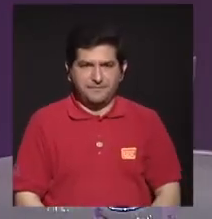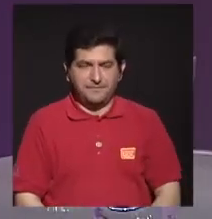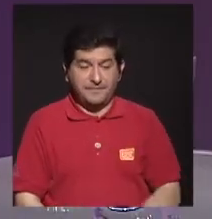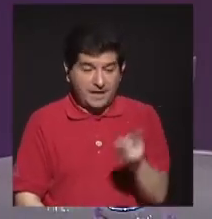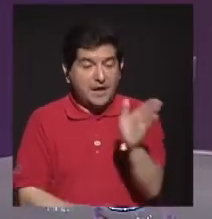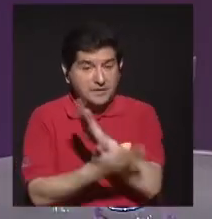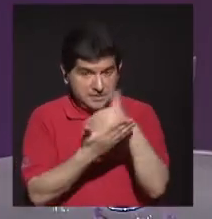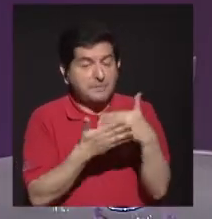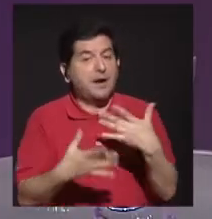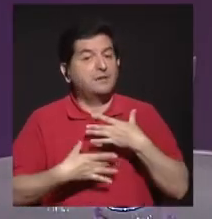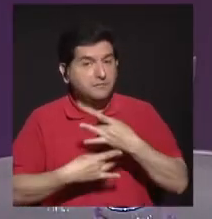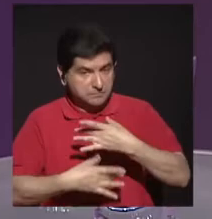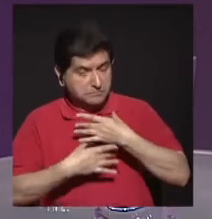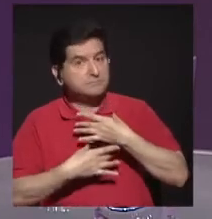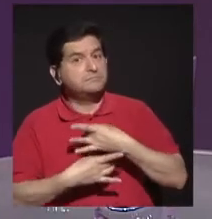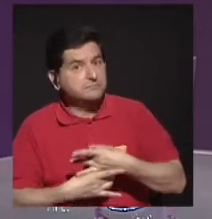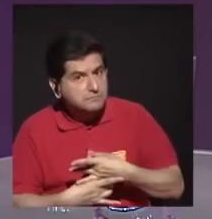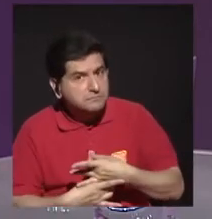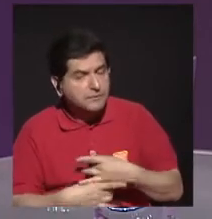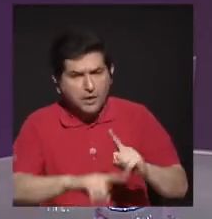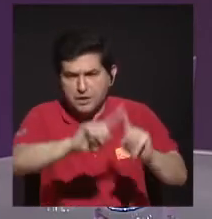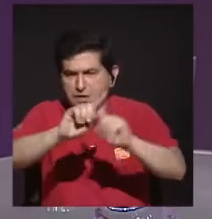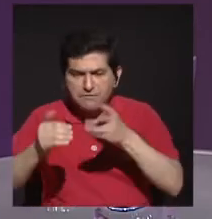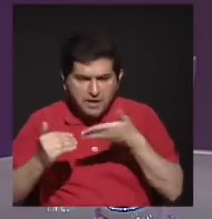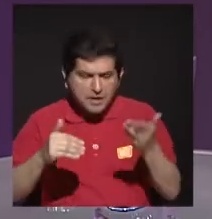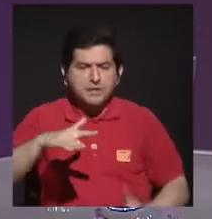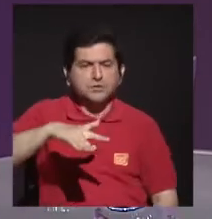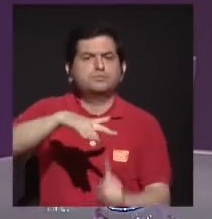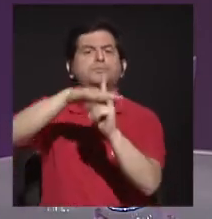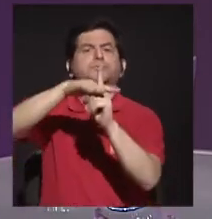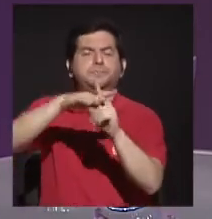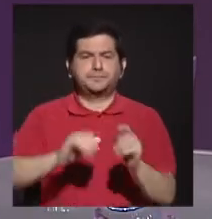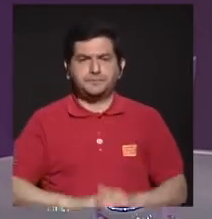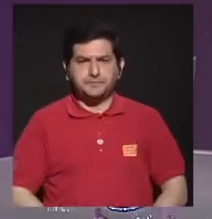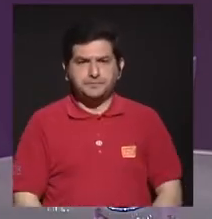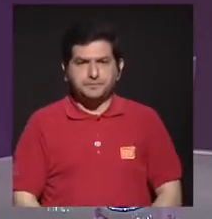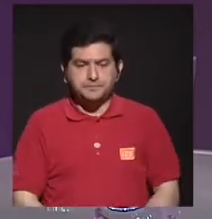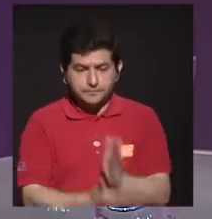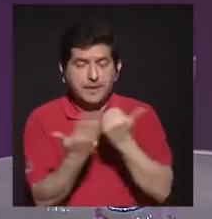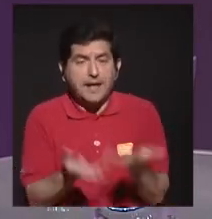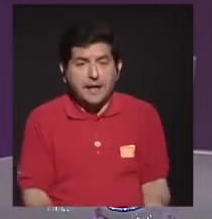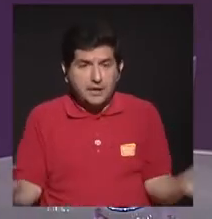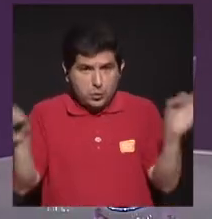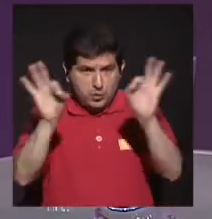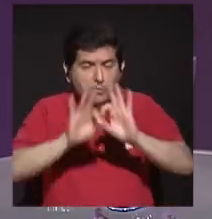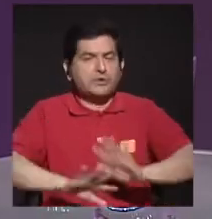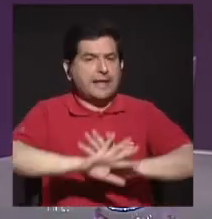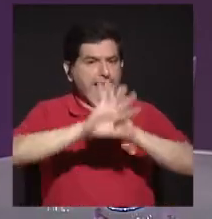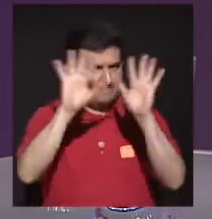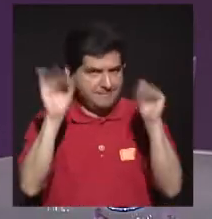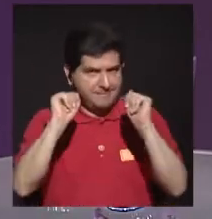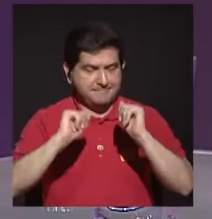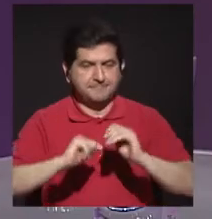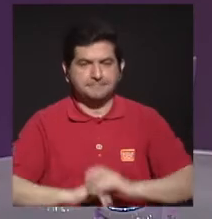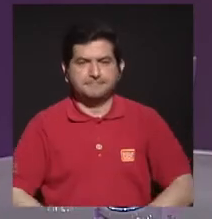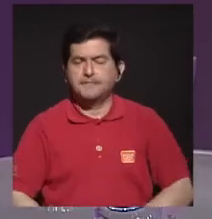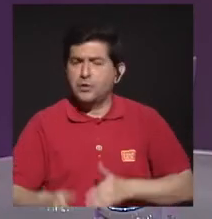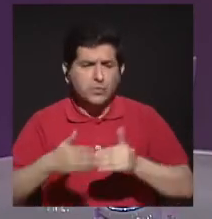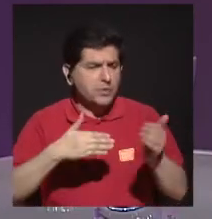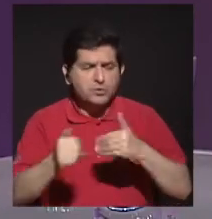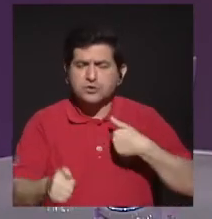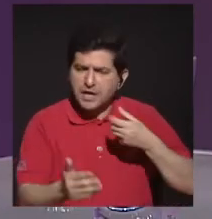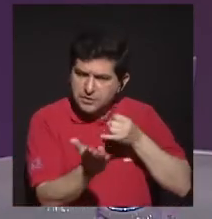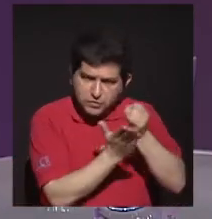es muy interesante, salieron muchas cosas. A ver, hay algo importante que tal vez hay que aclarar, que es que a pesar de que yo